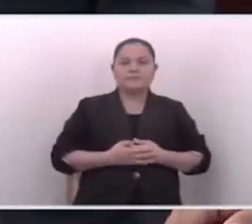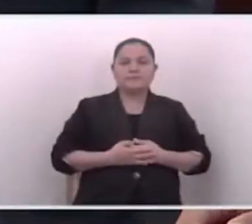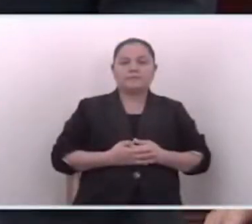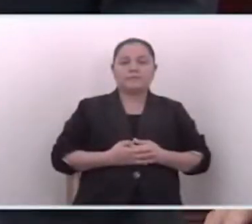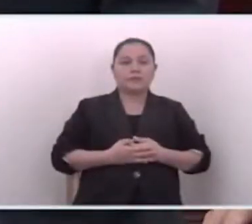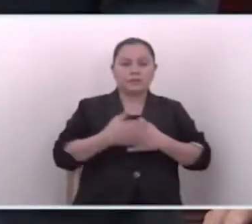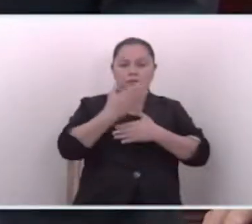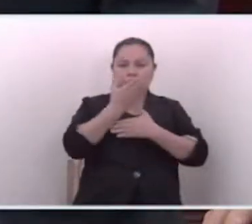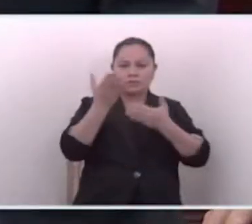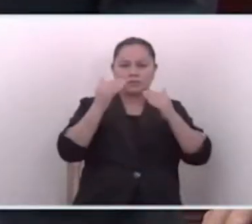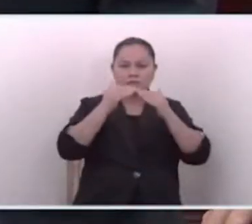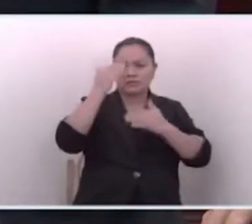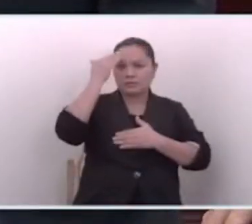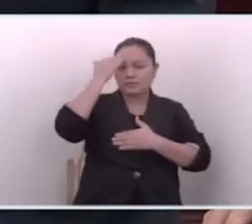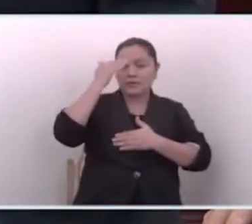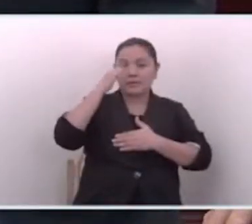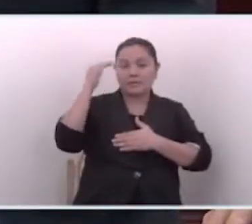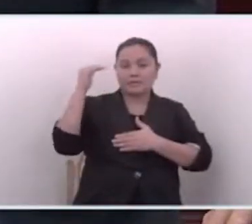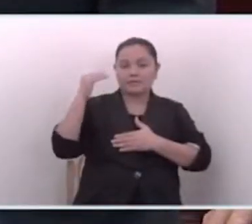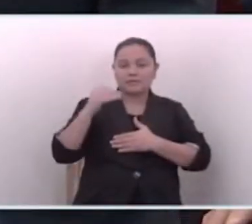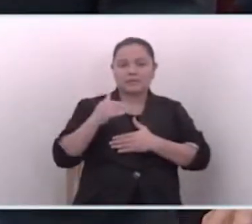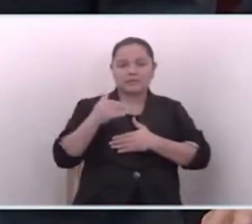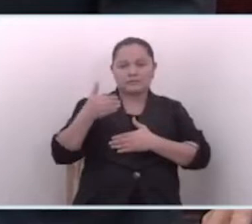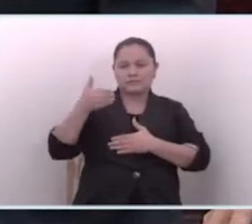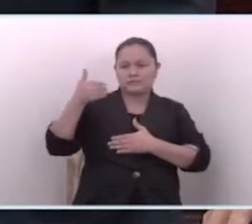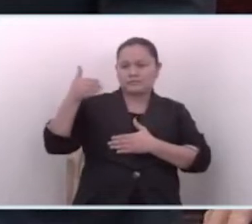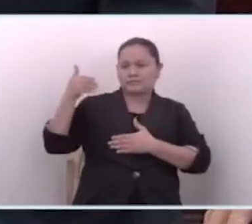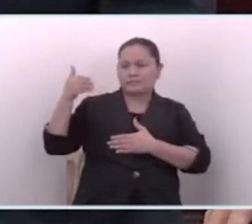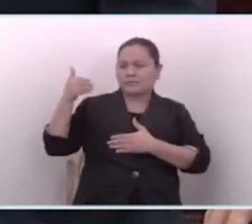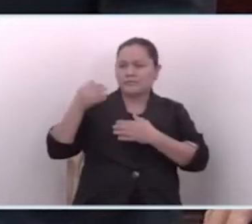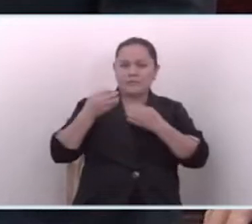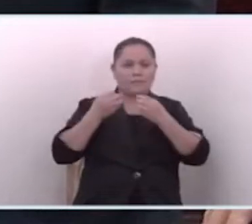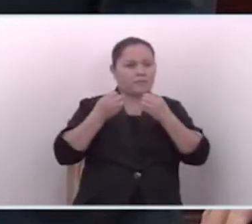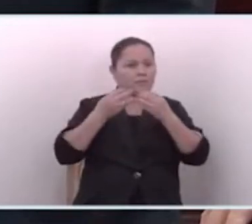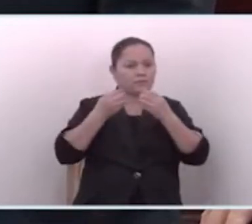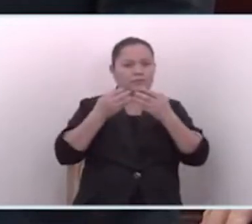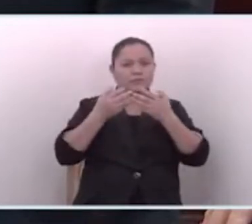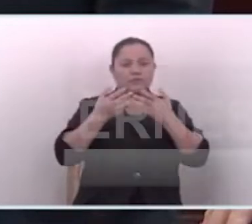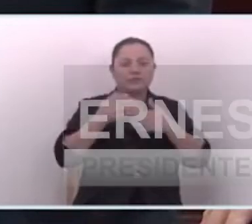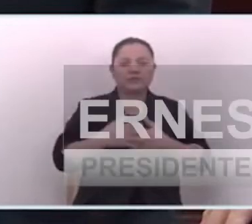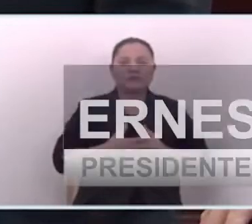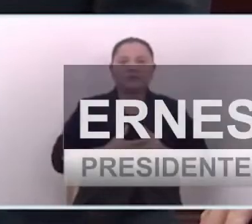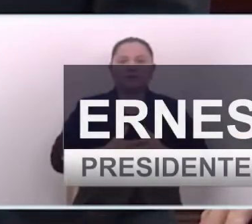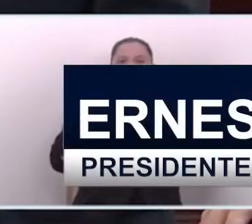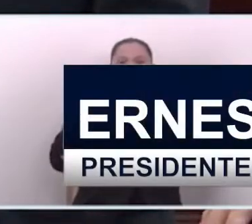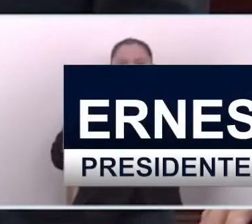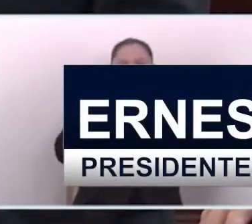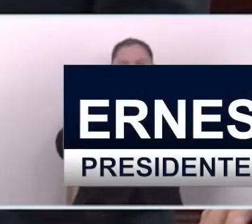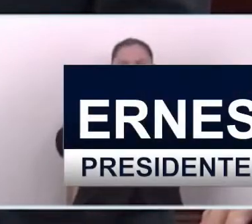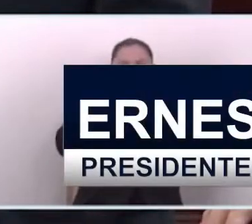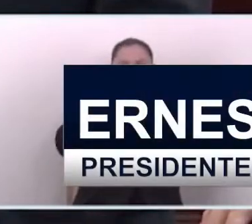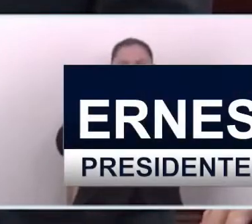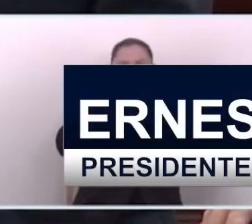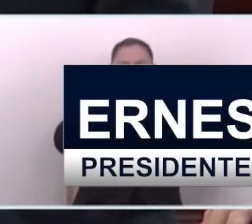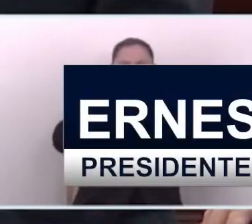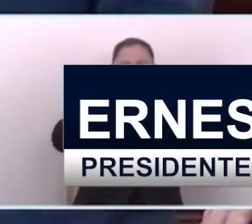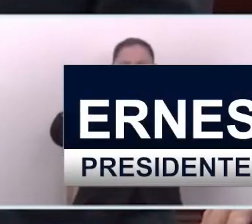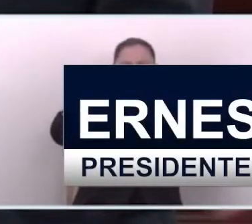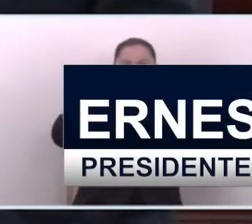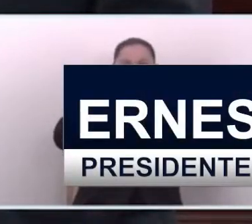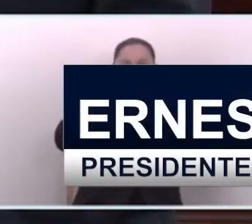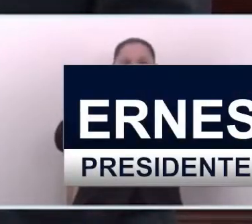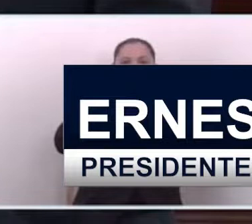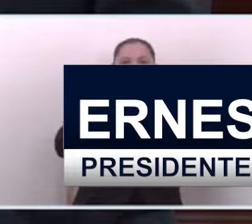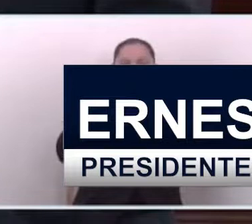Como todos saben, este país por décadas fue dominado por las pandillas.